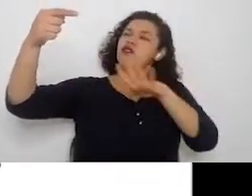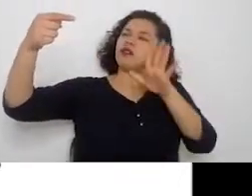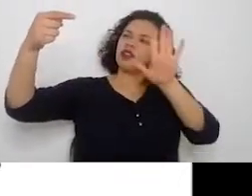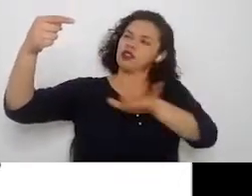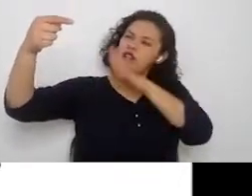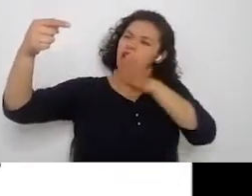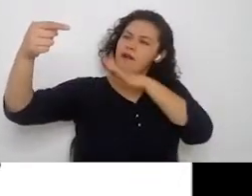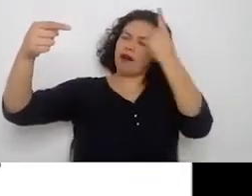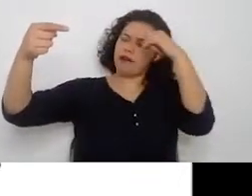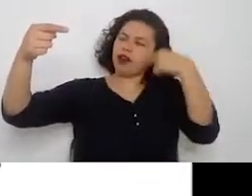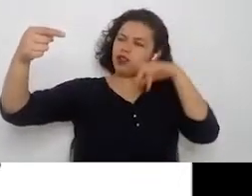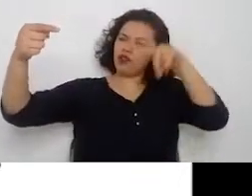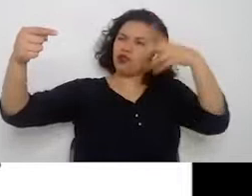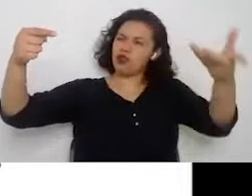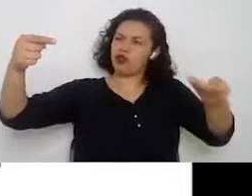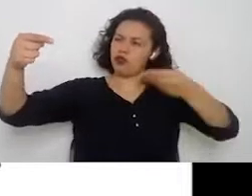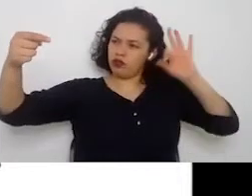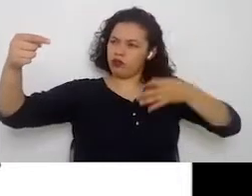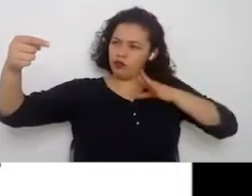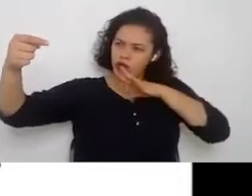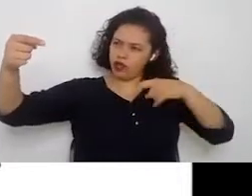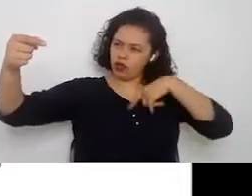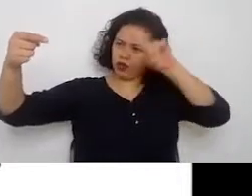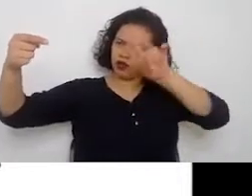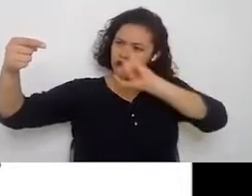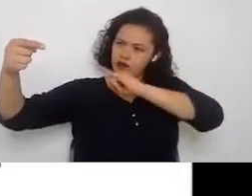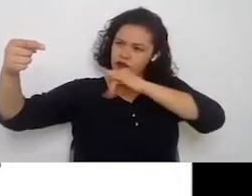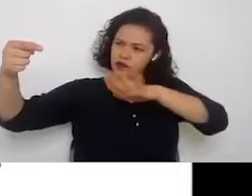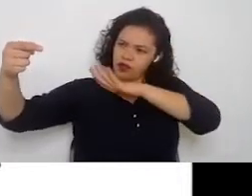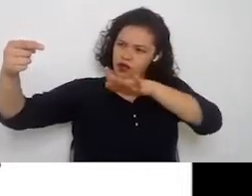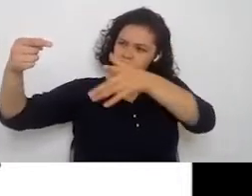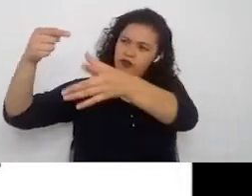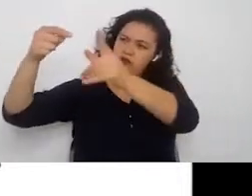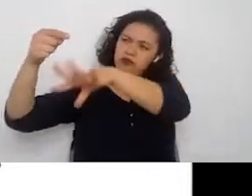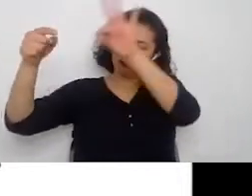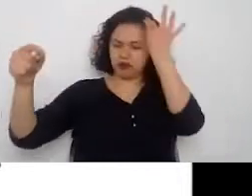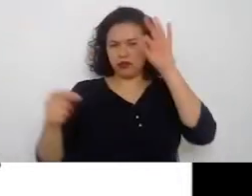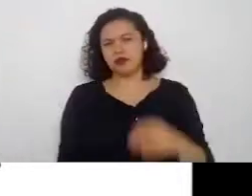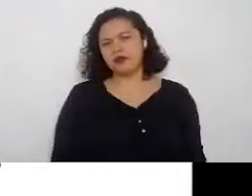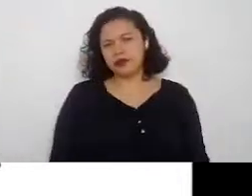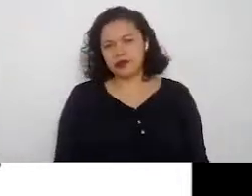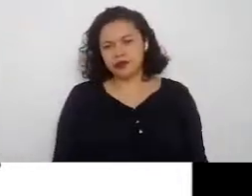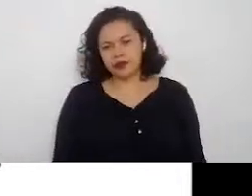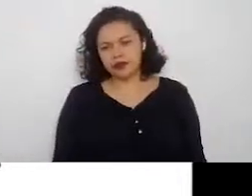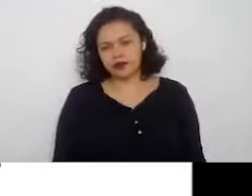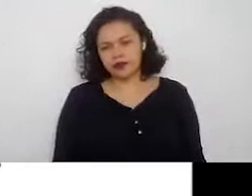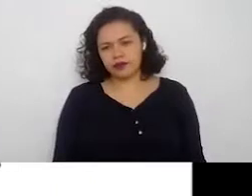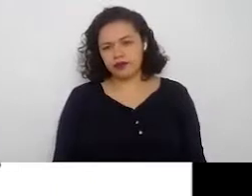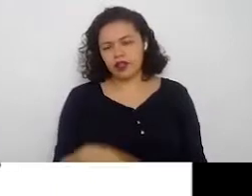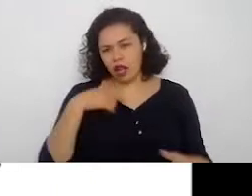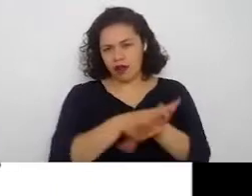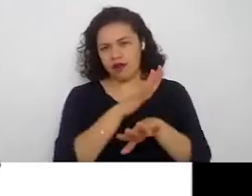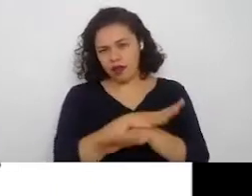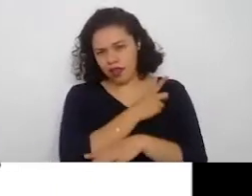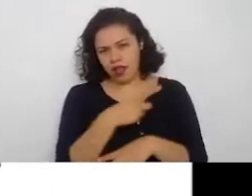una donataria autorizada. Estos cambios es importantísimo que los realicen lo